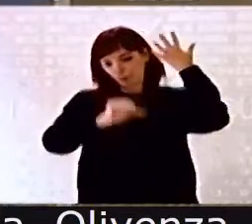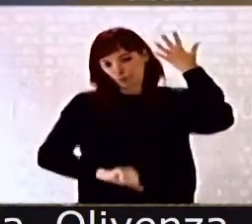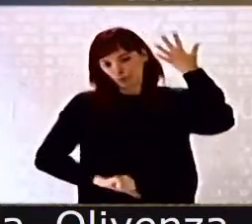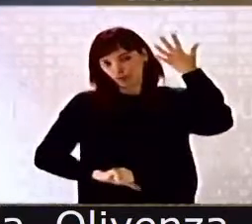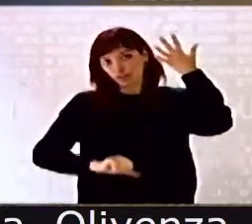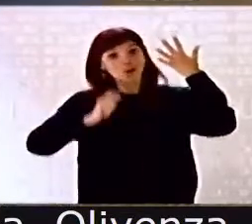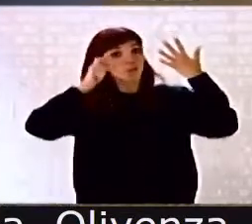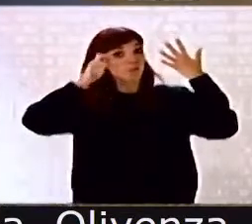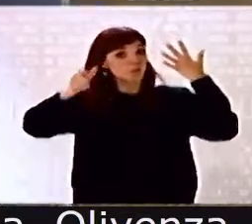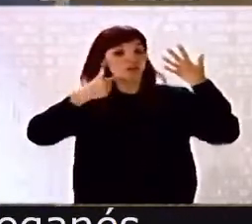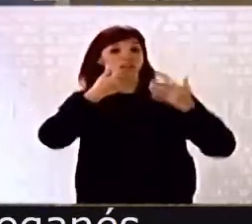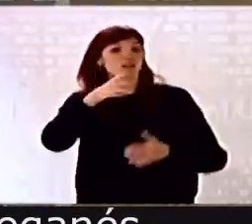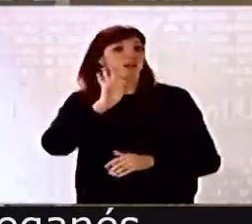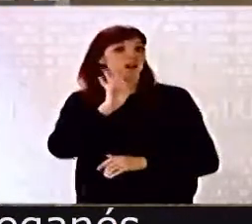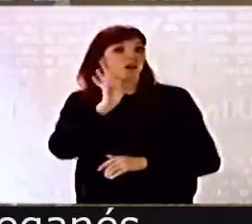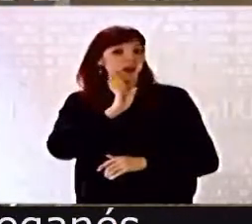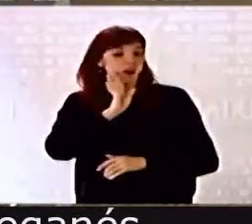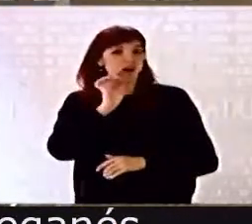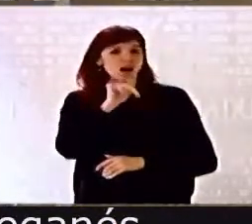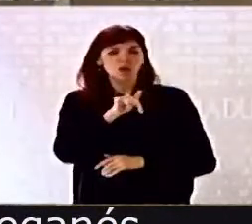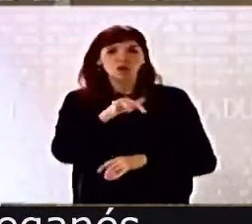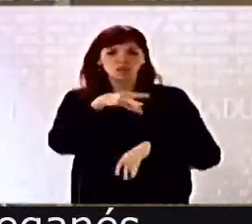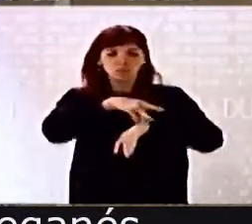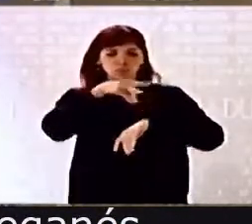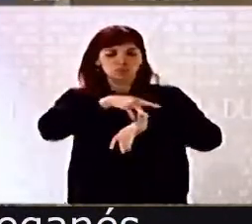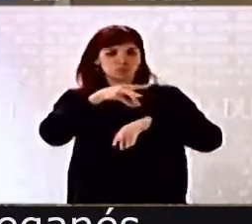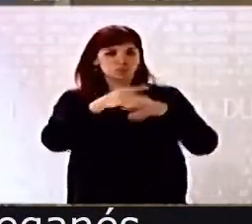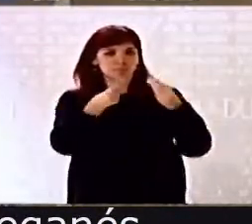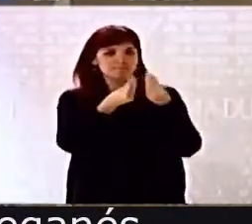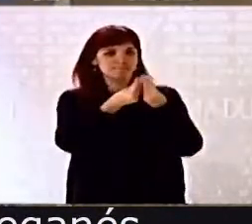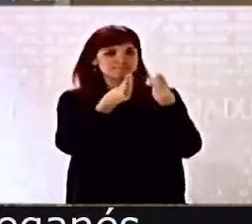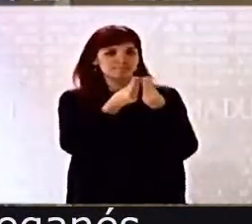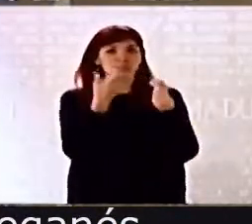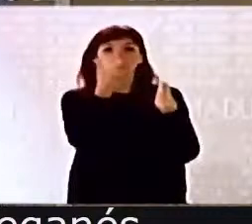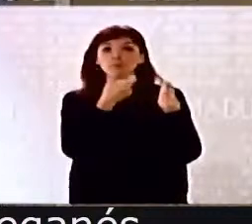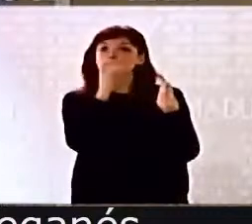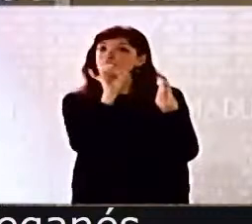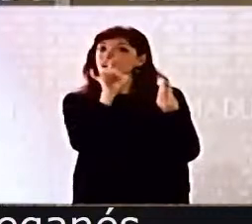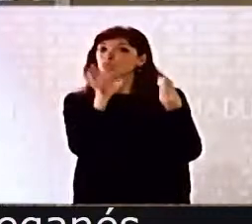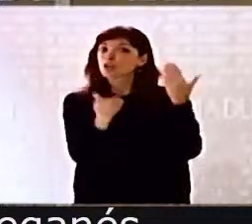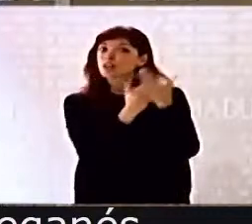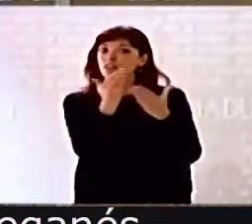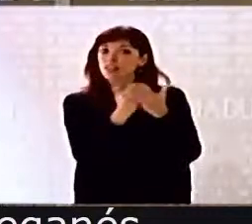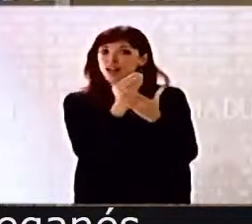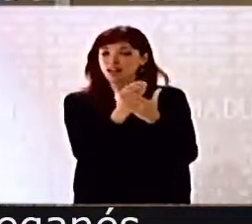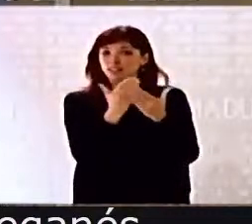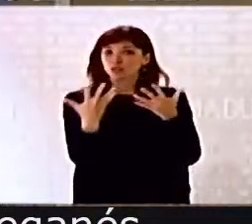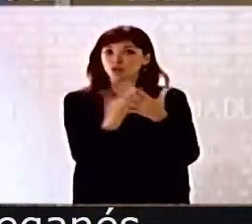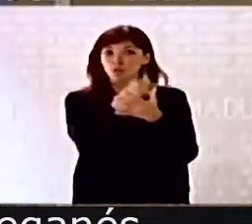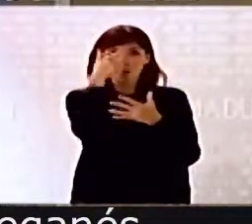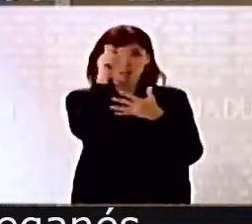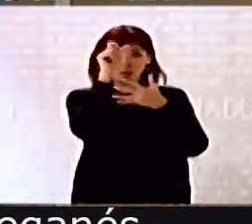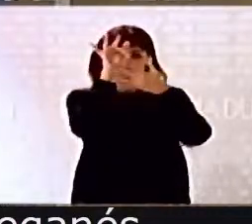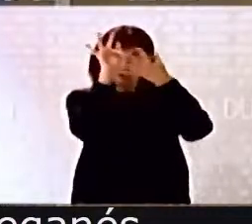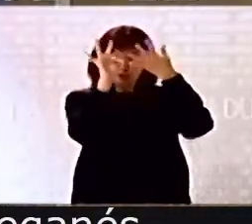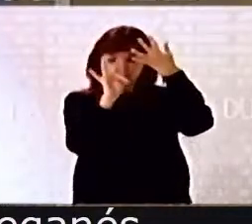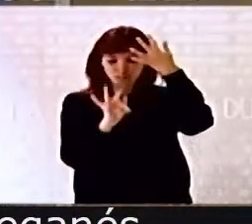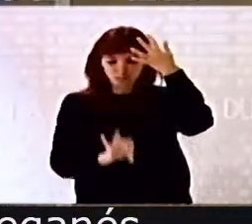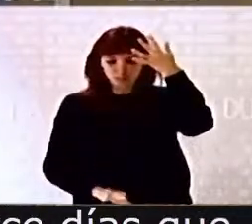Estas poblaciones tienen unas incidencias acumuladas a los 14 días que van desde